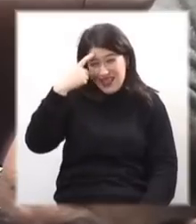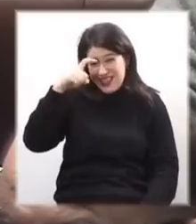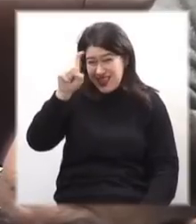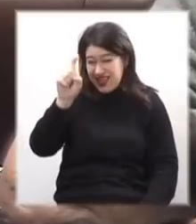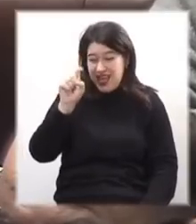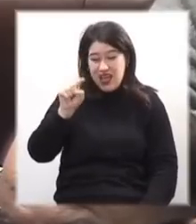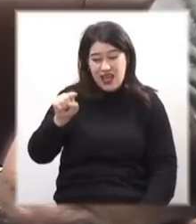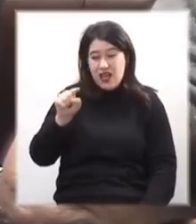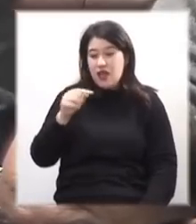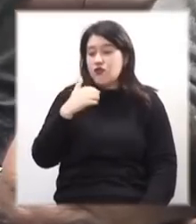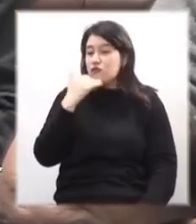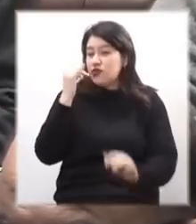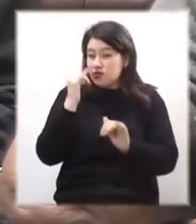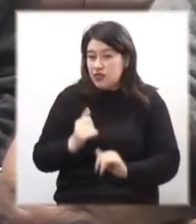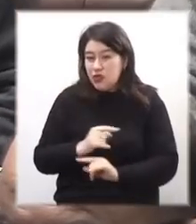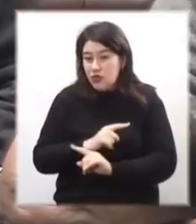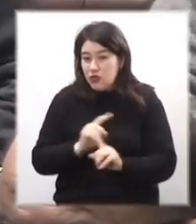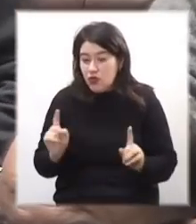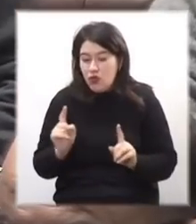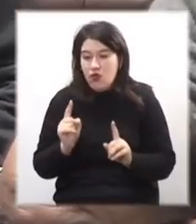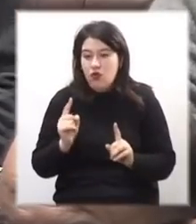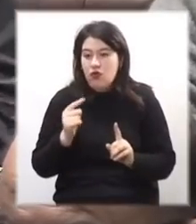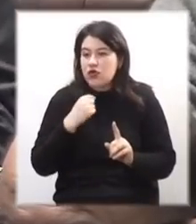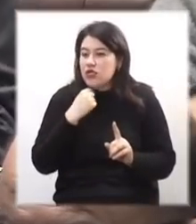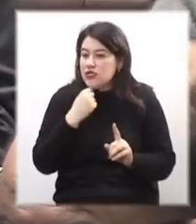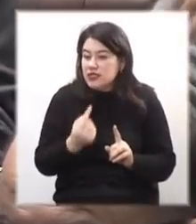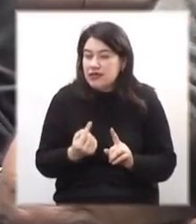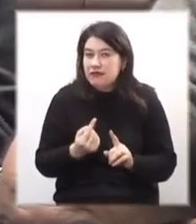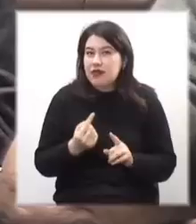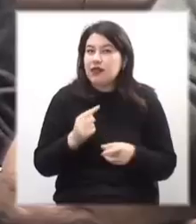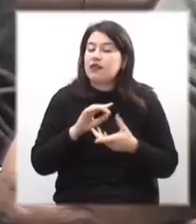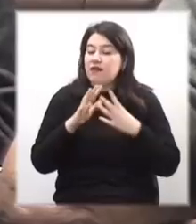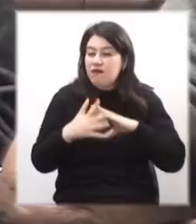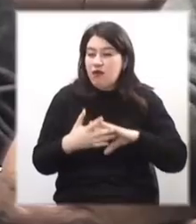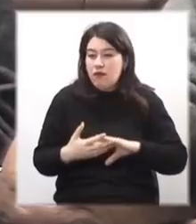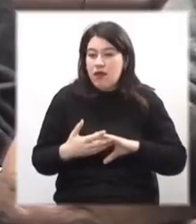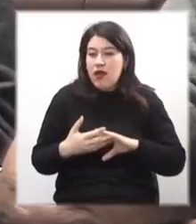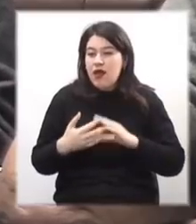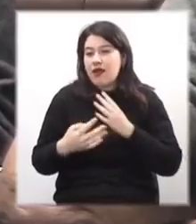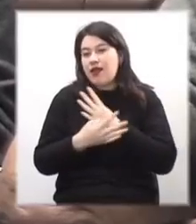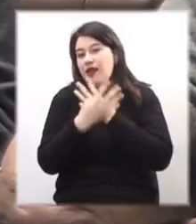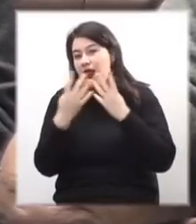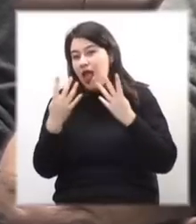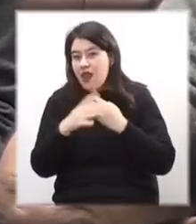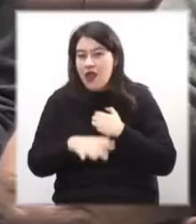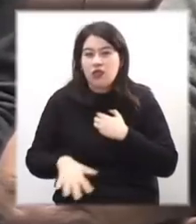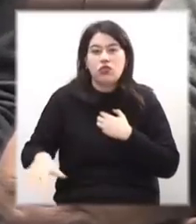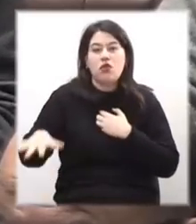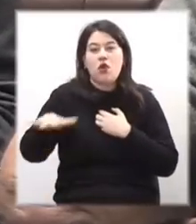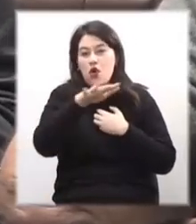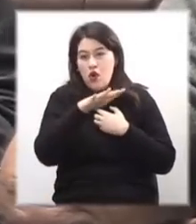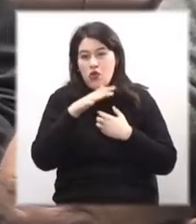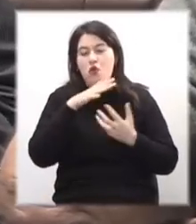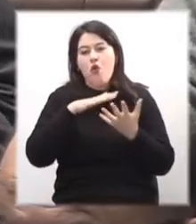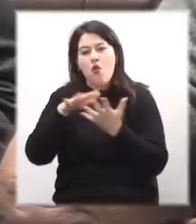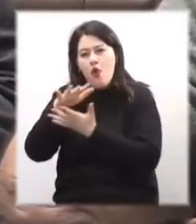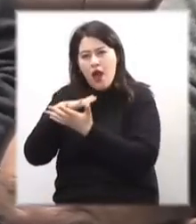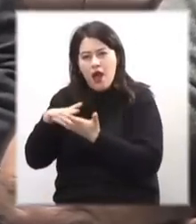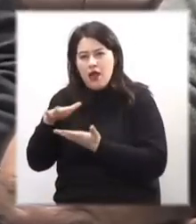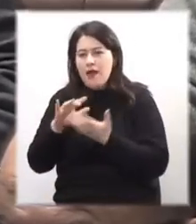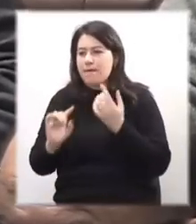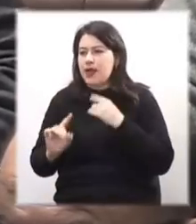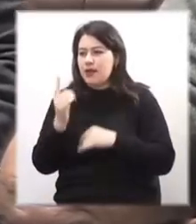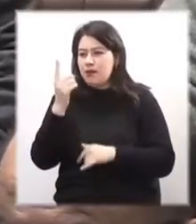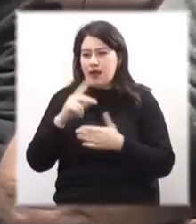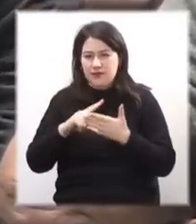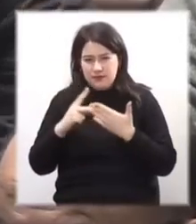que no sabía si tendría un efecto masivo y que sería aplicado de manera general en todos los territorios y como política central